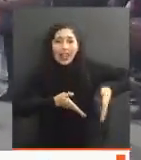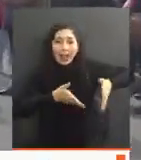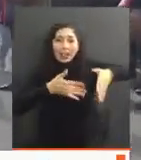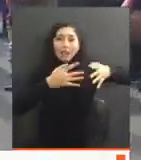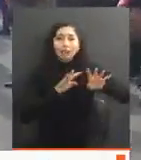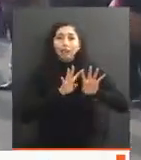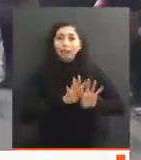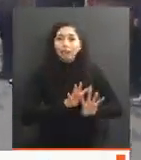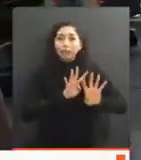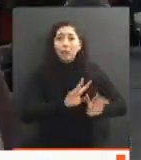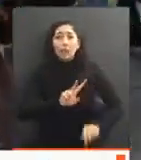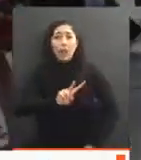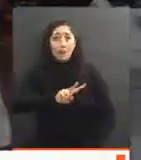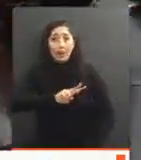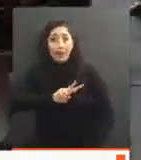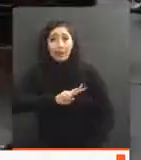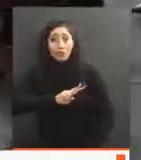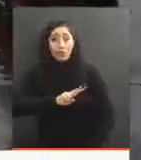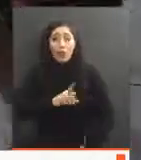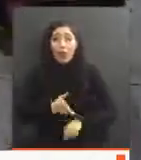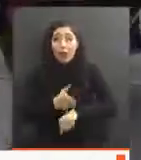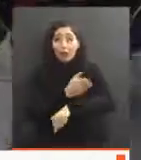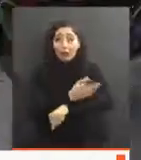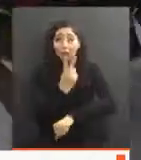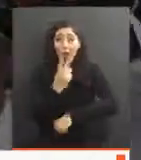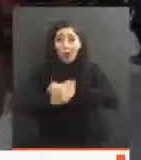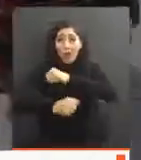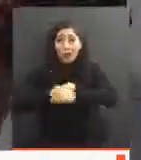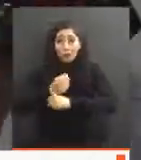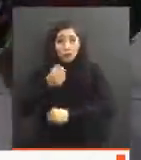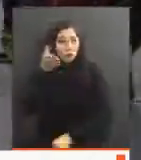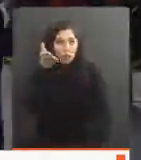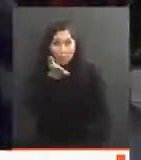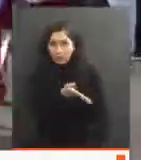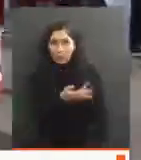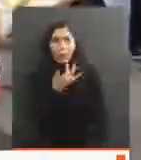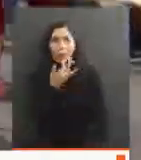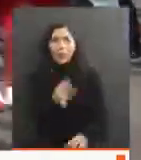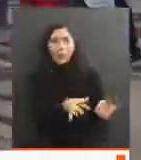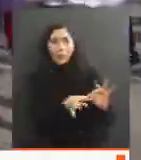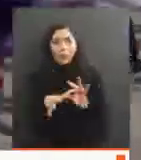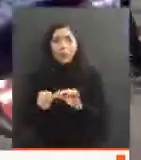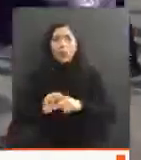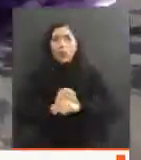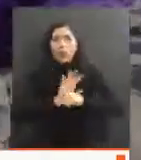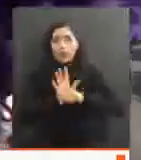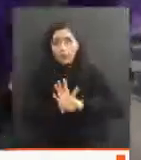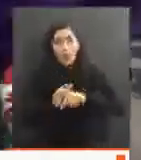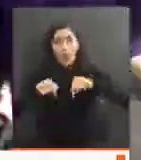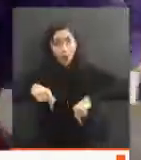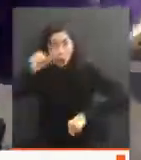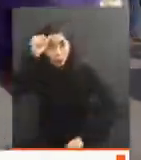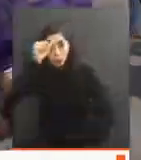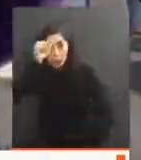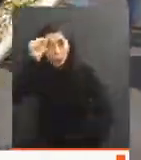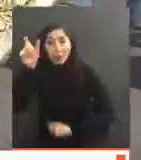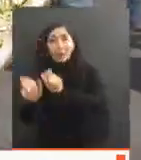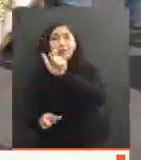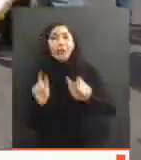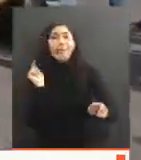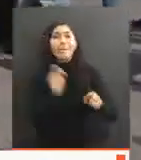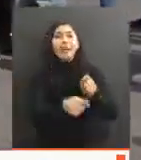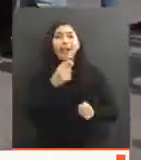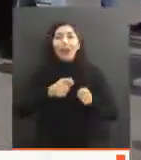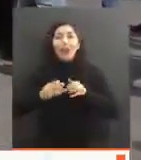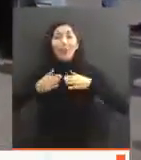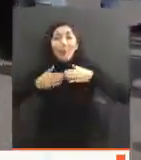de 2 años con esta celebración suspendida producto del COVID, este domingo los pescadores artesanales del puerto volvieron